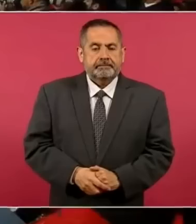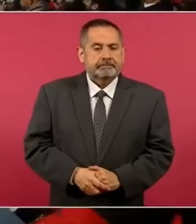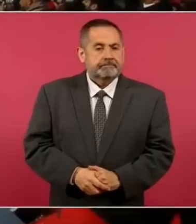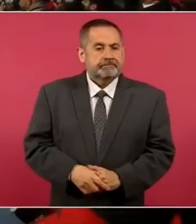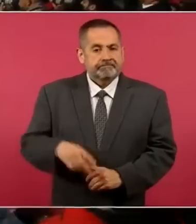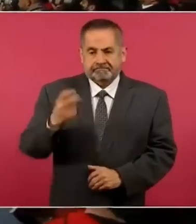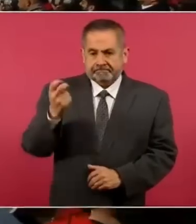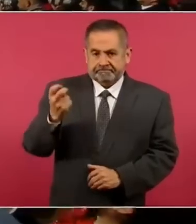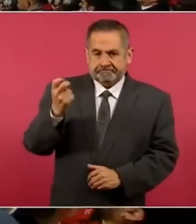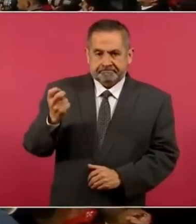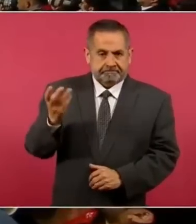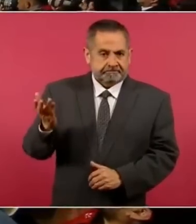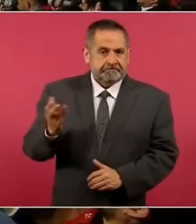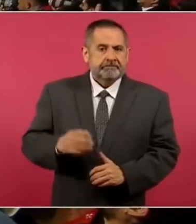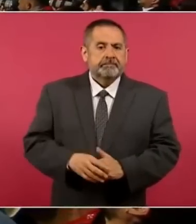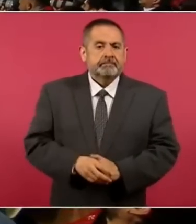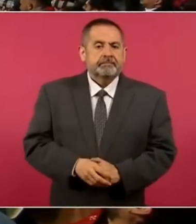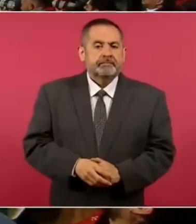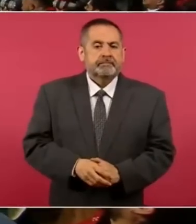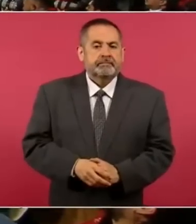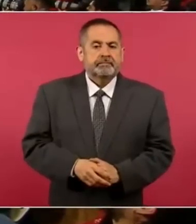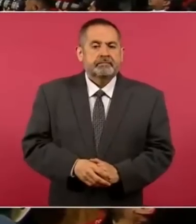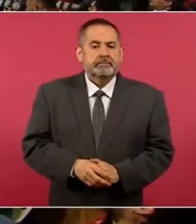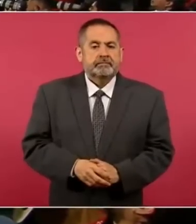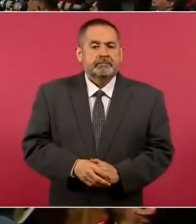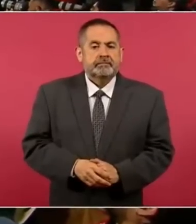vamos a